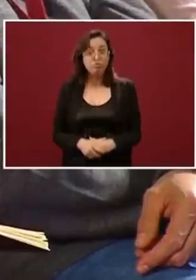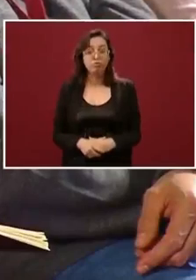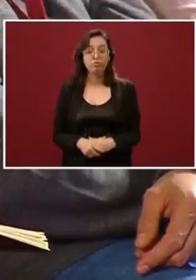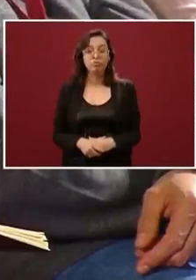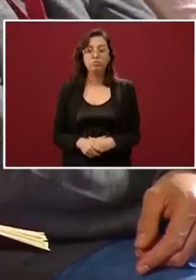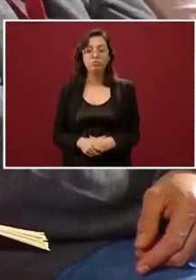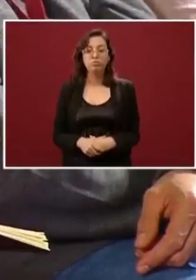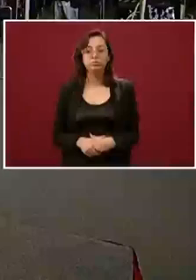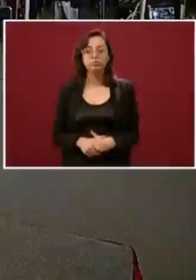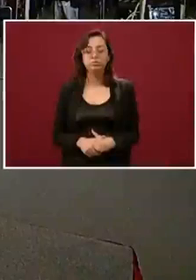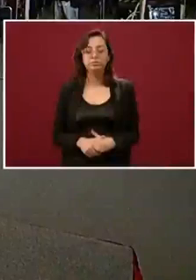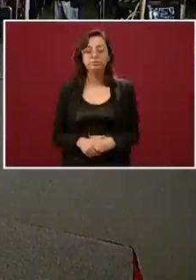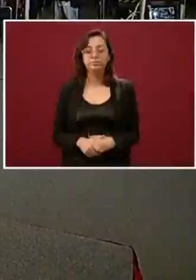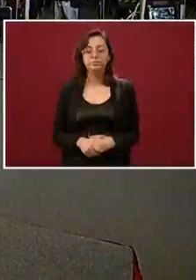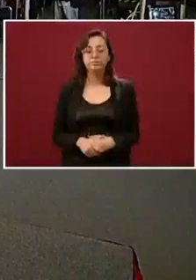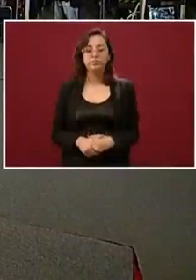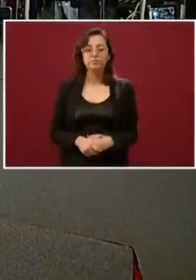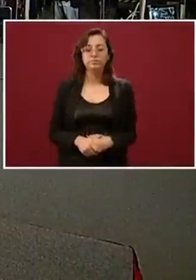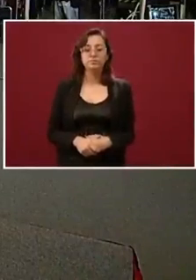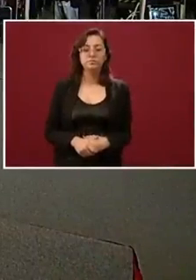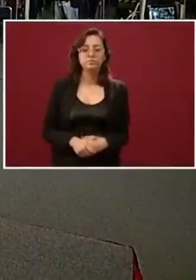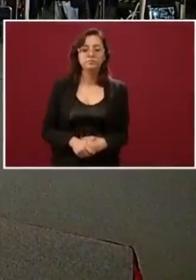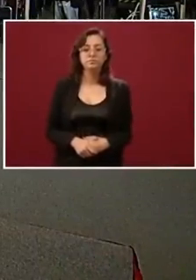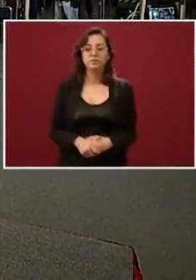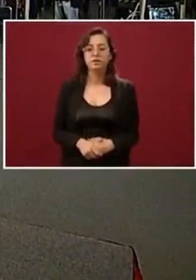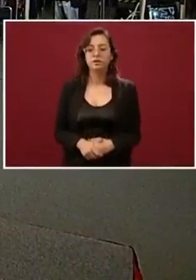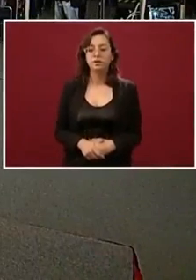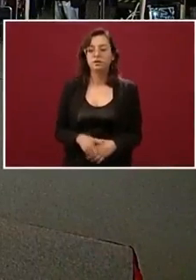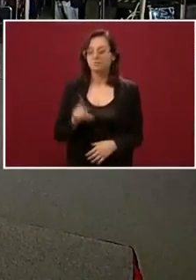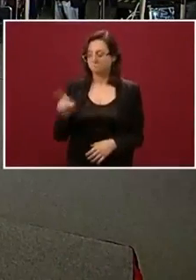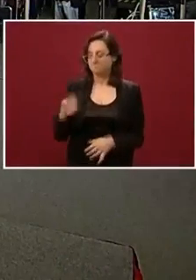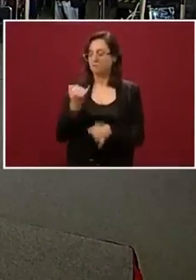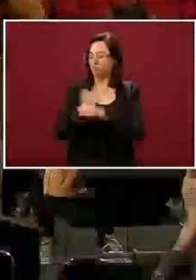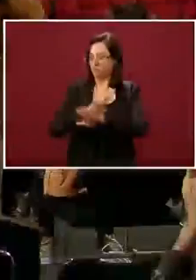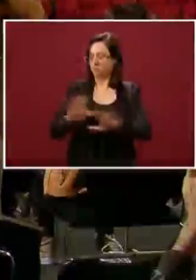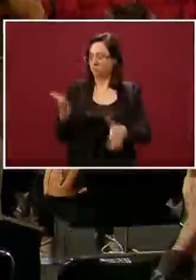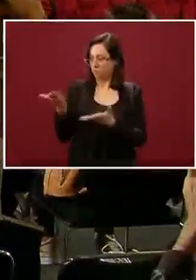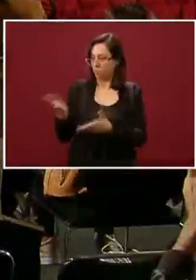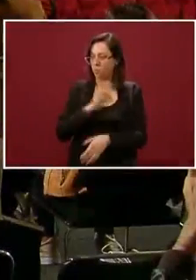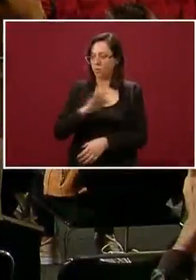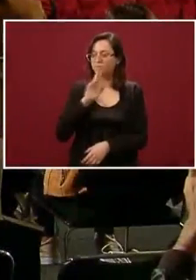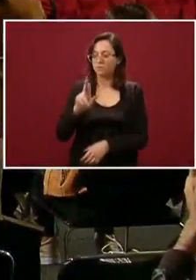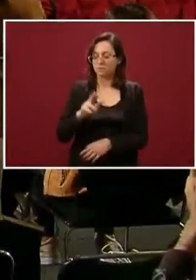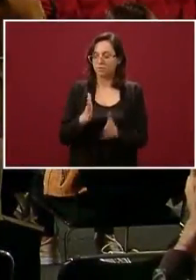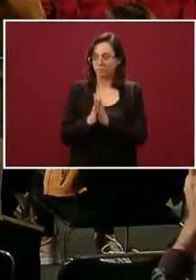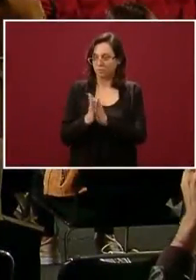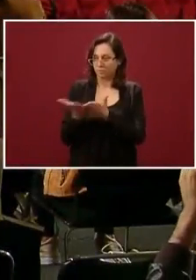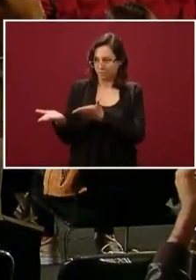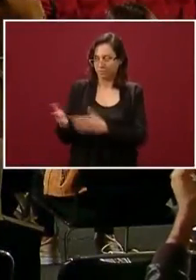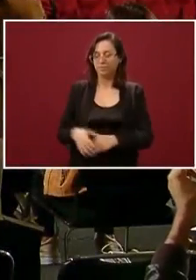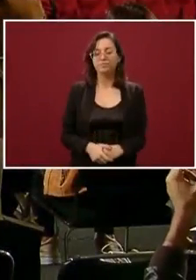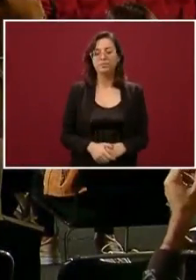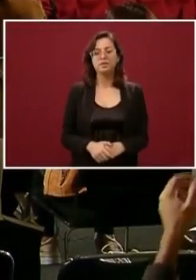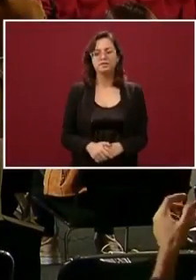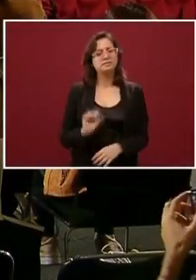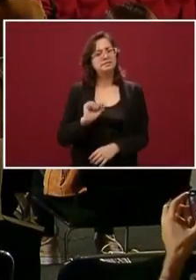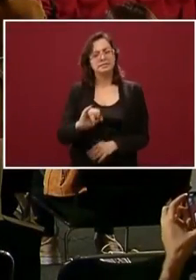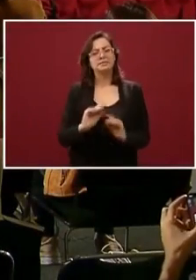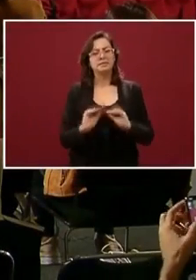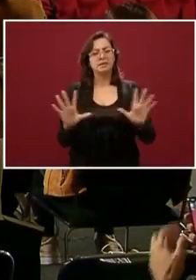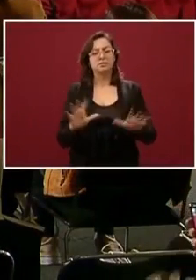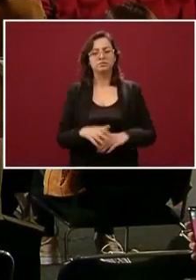de personas. Gracias. Muchas gracias. Le pido al doctor Alomía, que tiene la información más fresca de todo esto. Claro que sí, doctor López-Gatell.